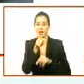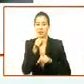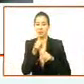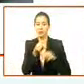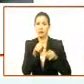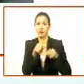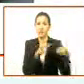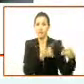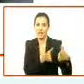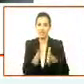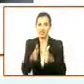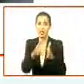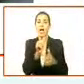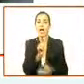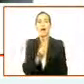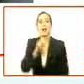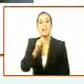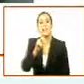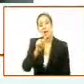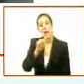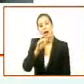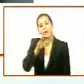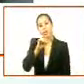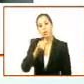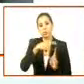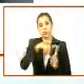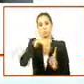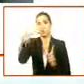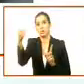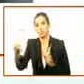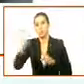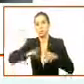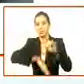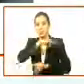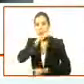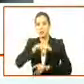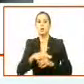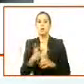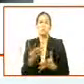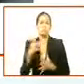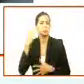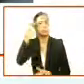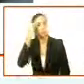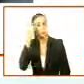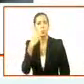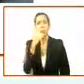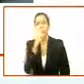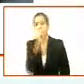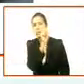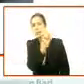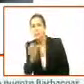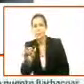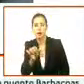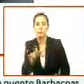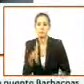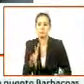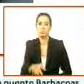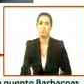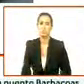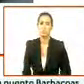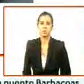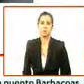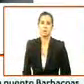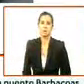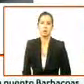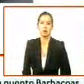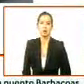tramo que conduce Anaco con Barcelona así que yo calculo que en aproximadamente una semana ya tanto